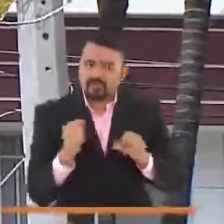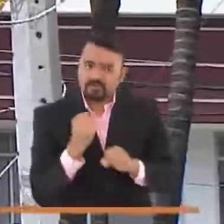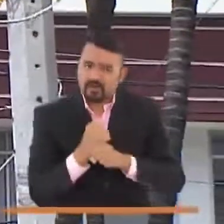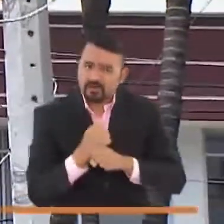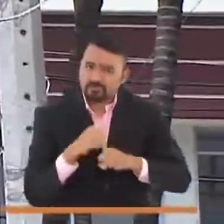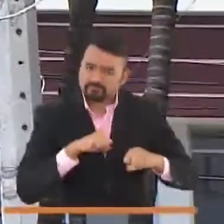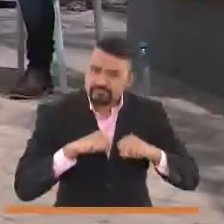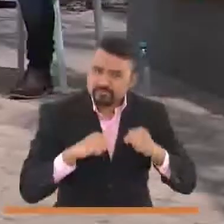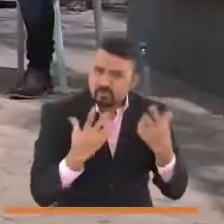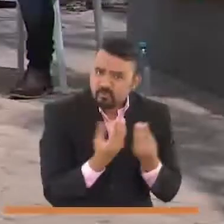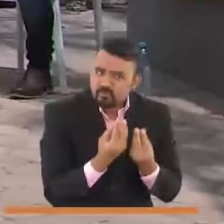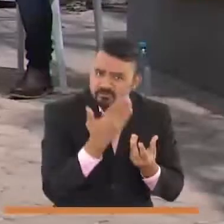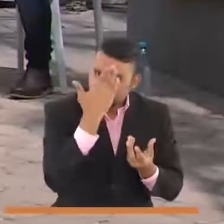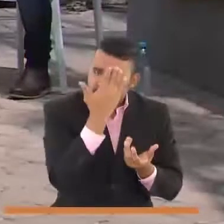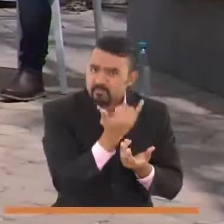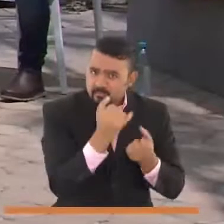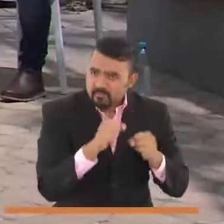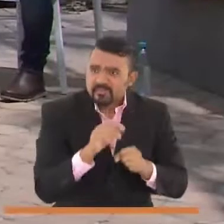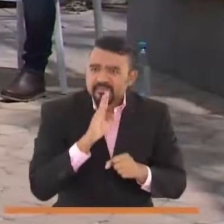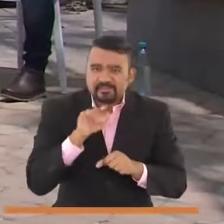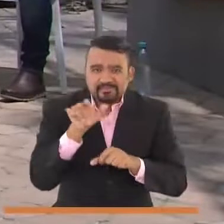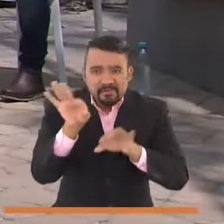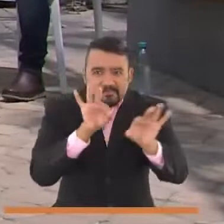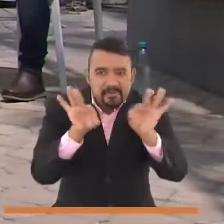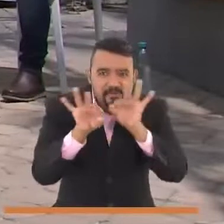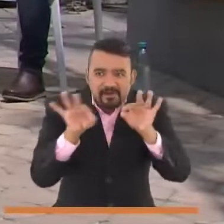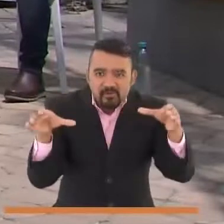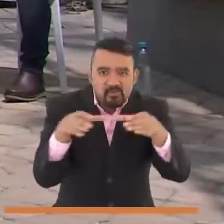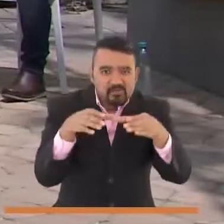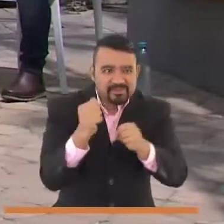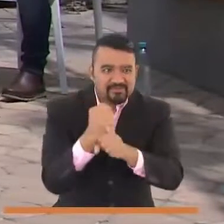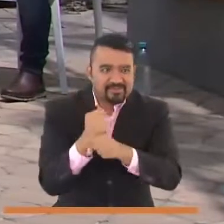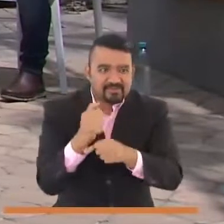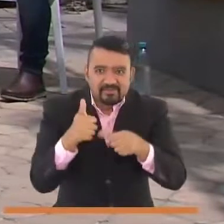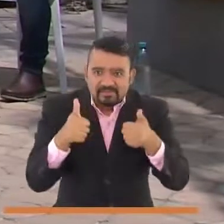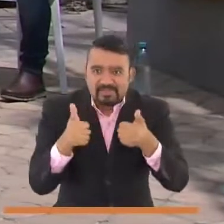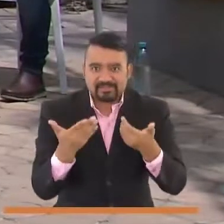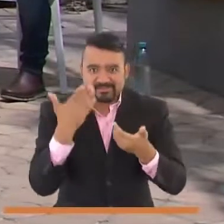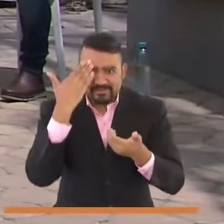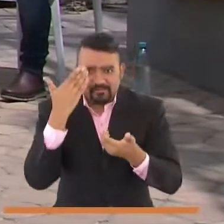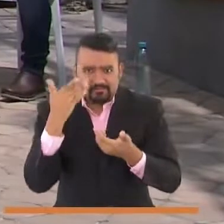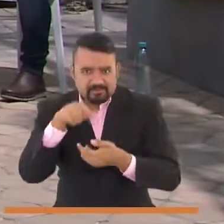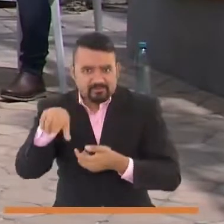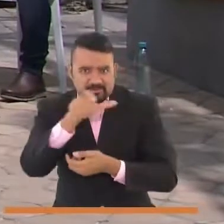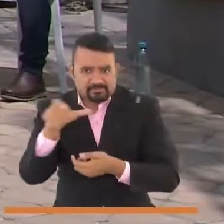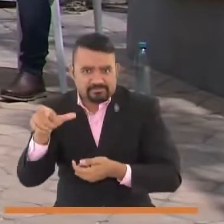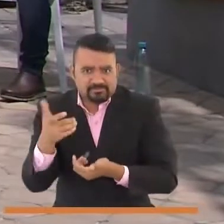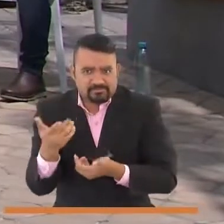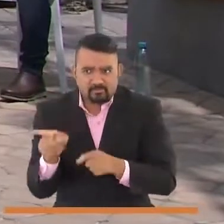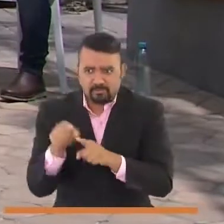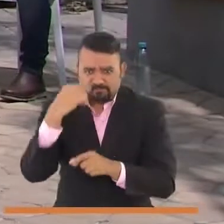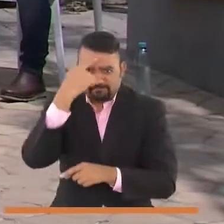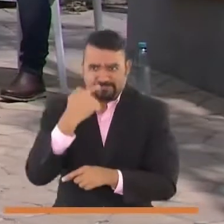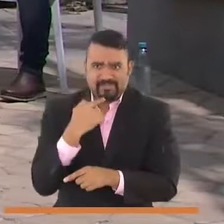va por buen camino, que escogimos a los mejores en los diferentes temas y en las diferentes secretarías, que le estamos